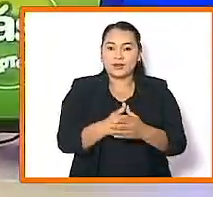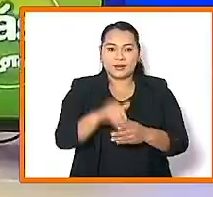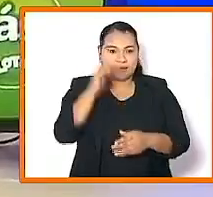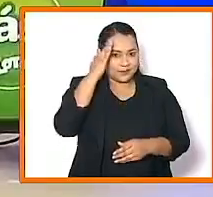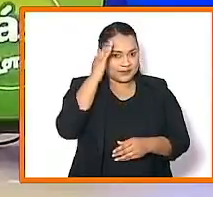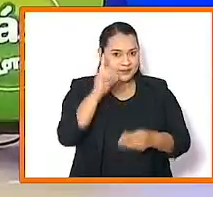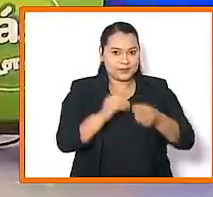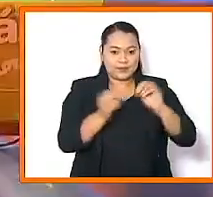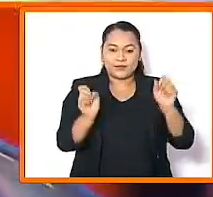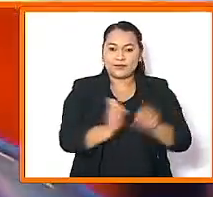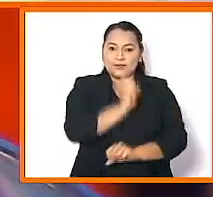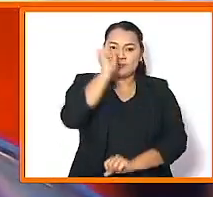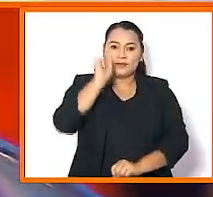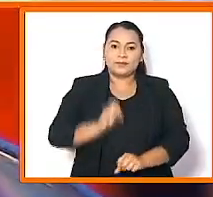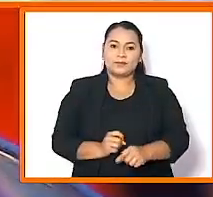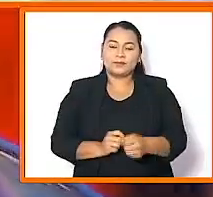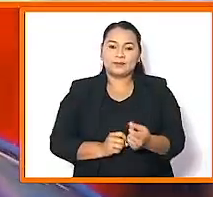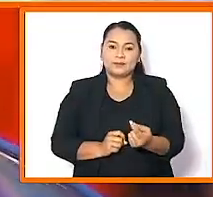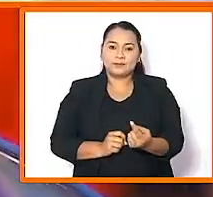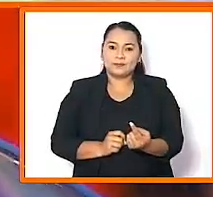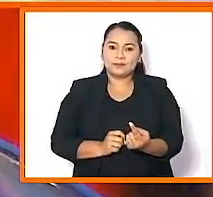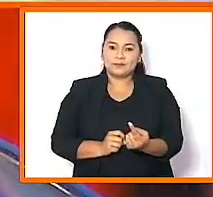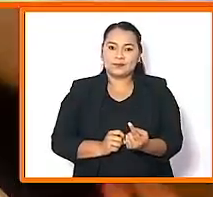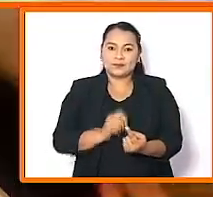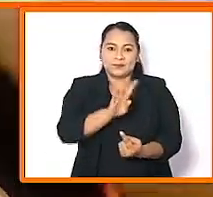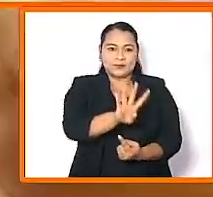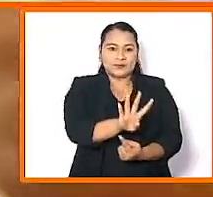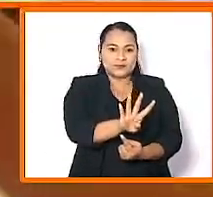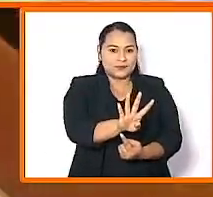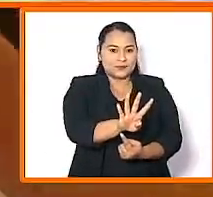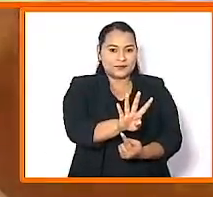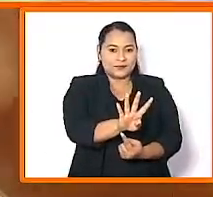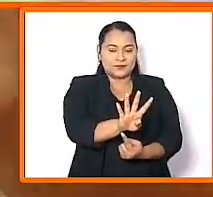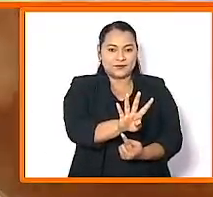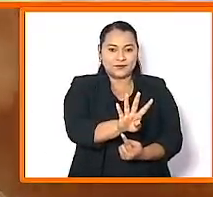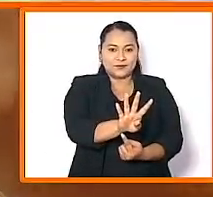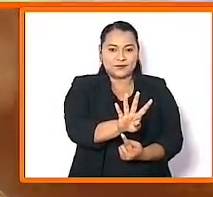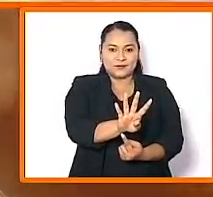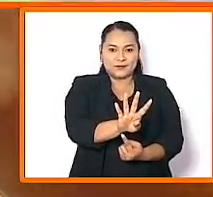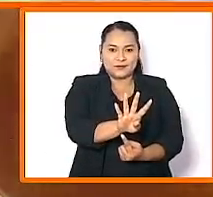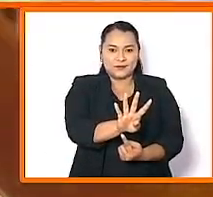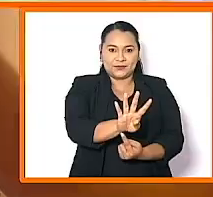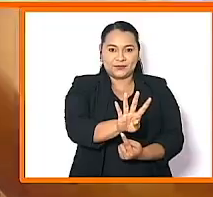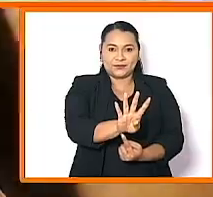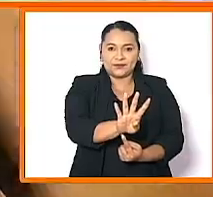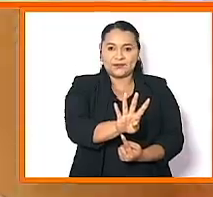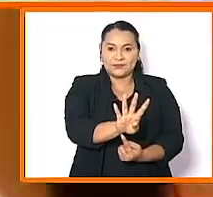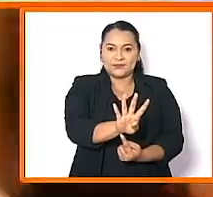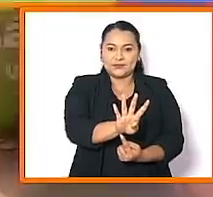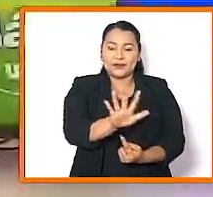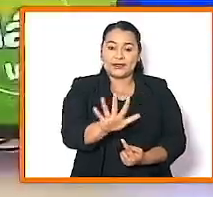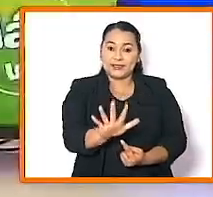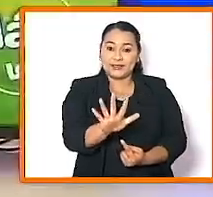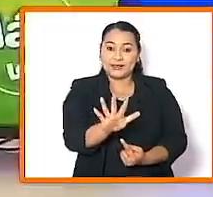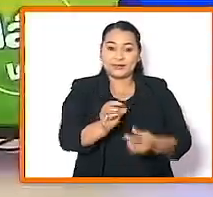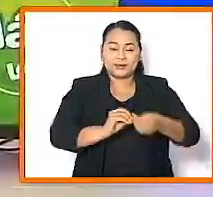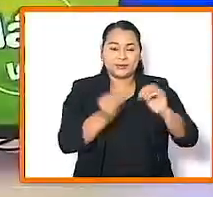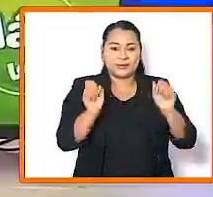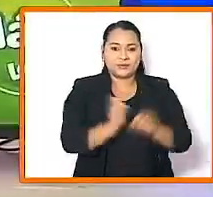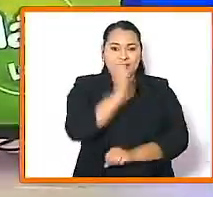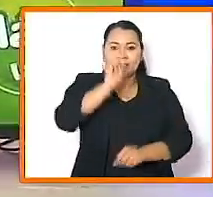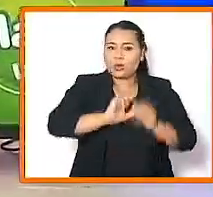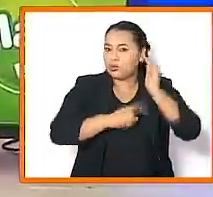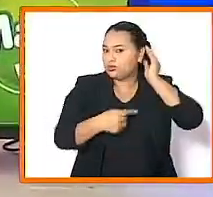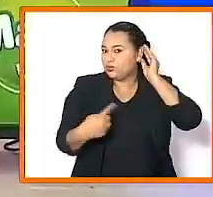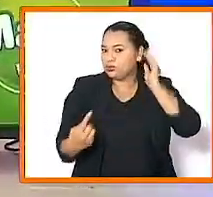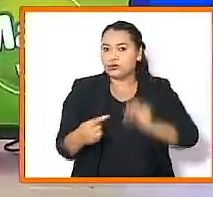favorecido en Diaria es 4. Segundo dígito. Este es el 5, número ganador